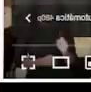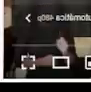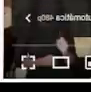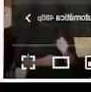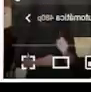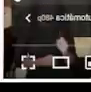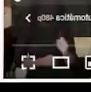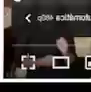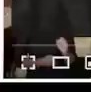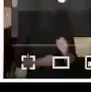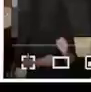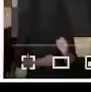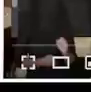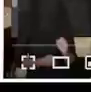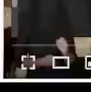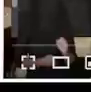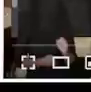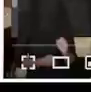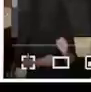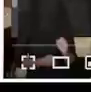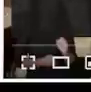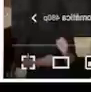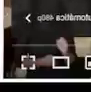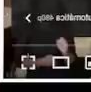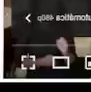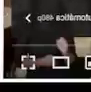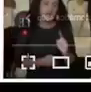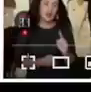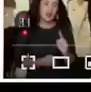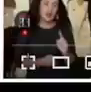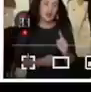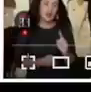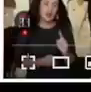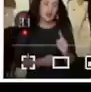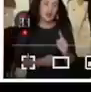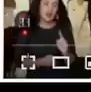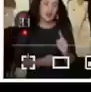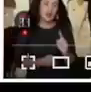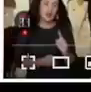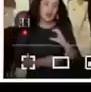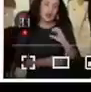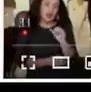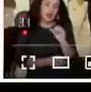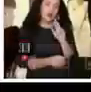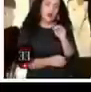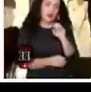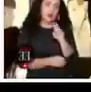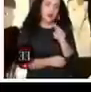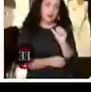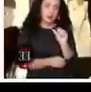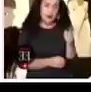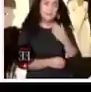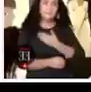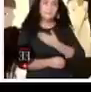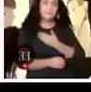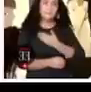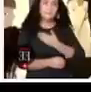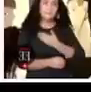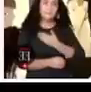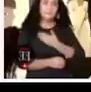2 dos intervenciones dos intervenciones de dos madres que perdieron a sus hermanos carmen